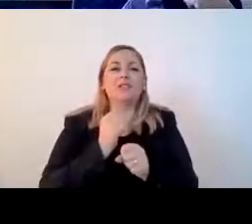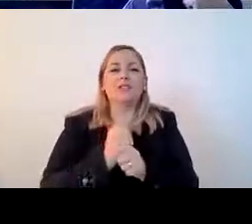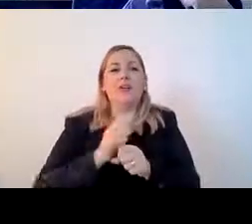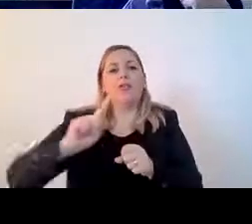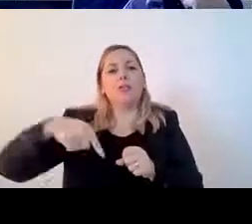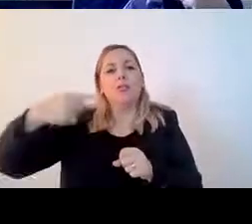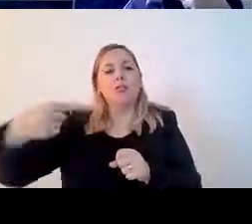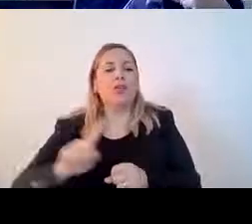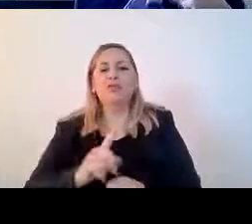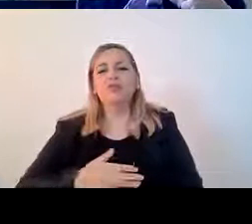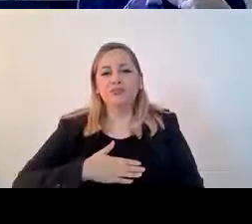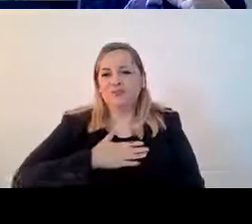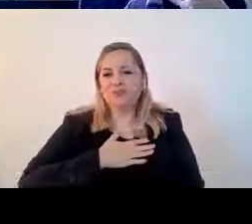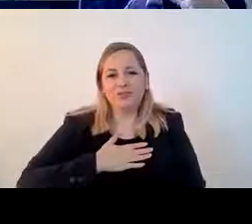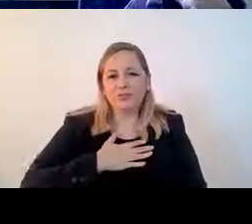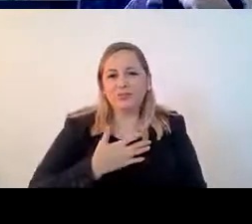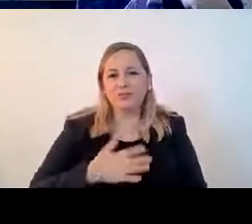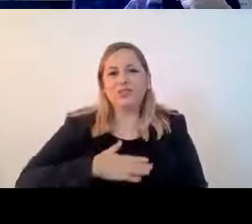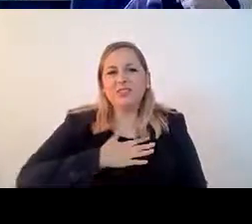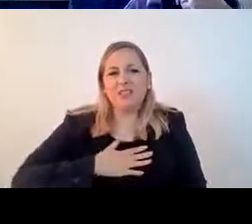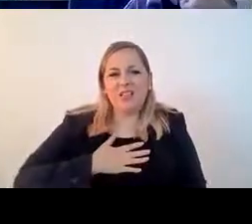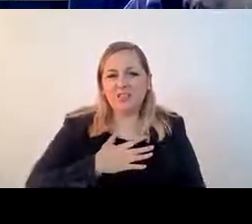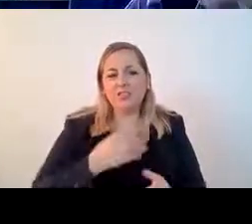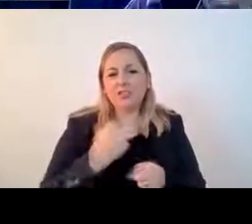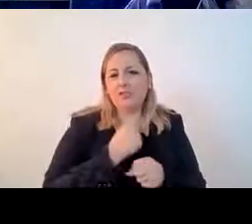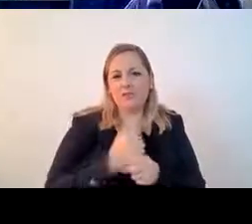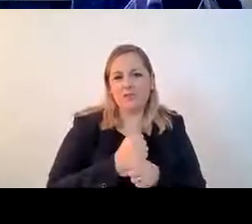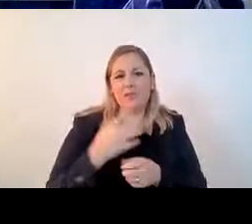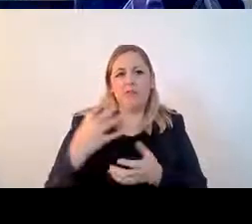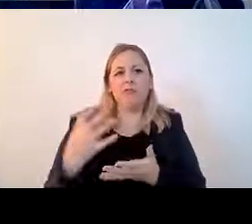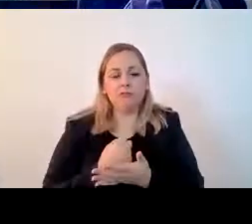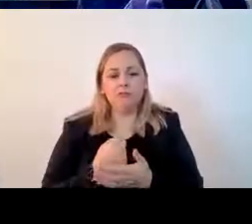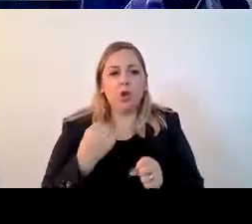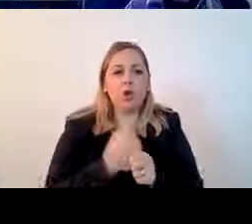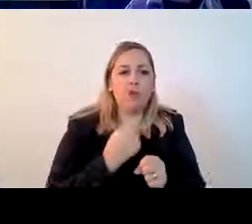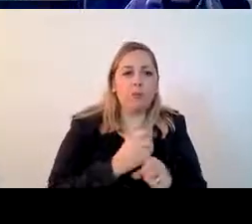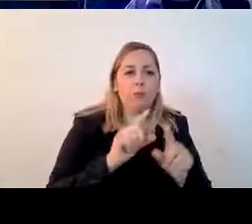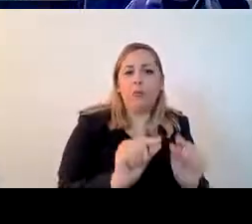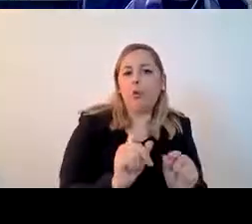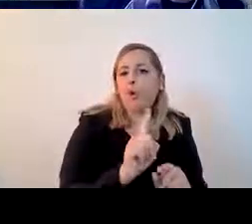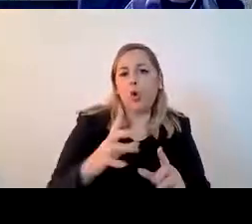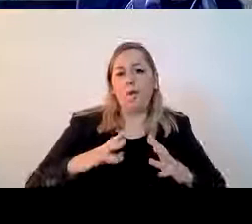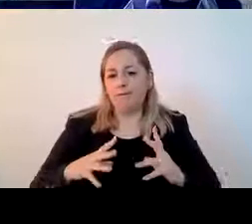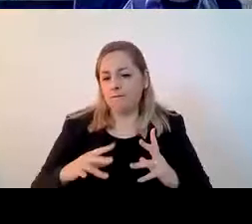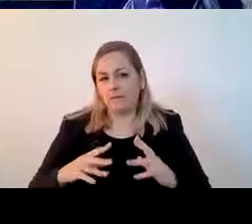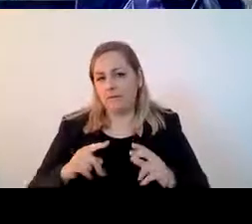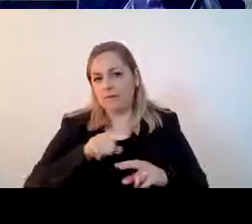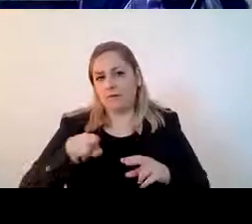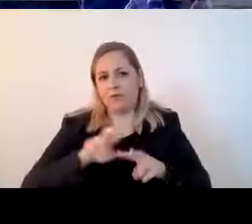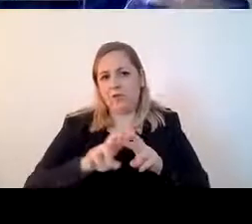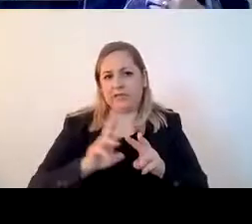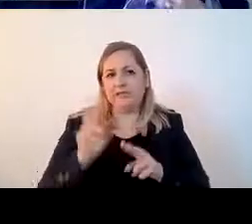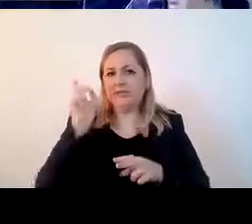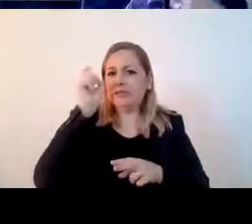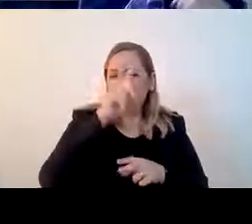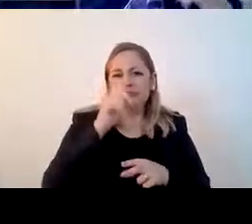No están satisfechos con su trabajo. Logros ocupacionales escasos, no son felices con lo que hacen. Dificultad